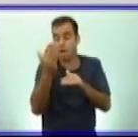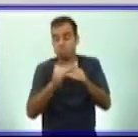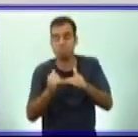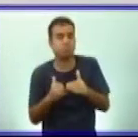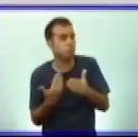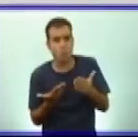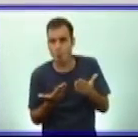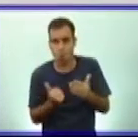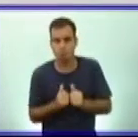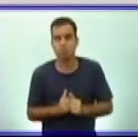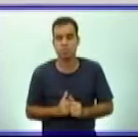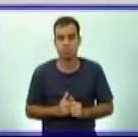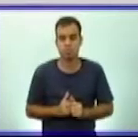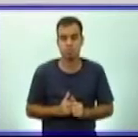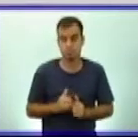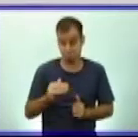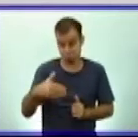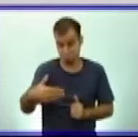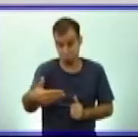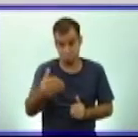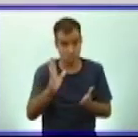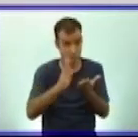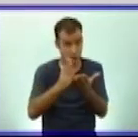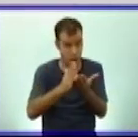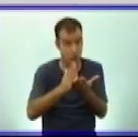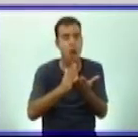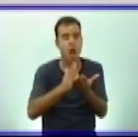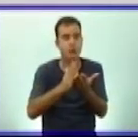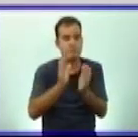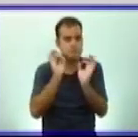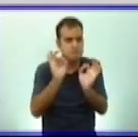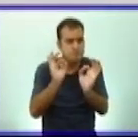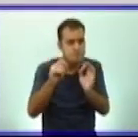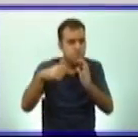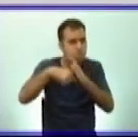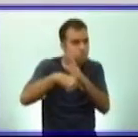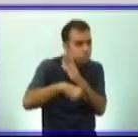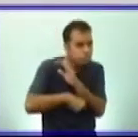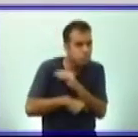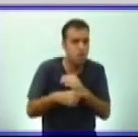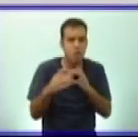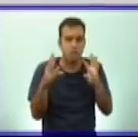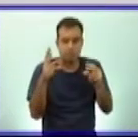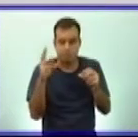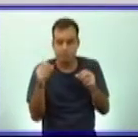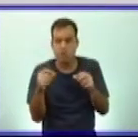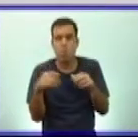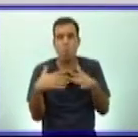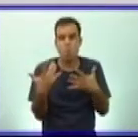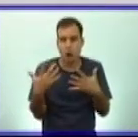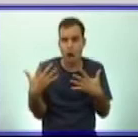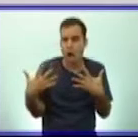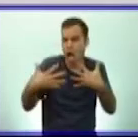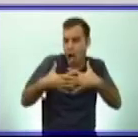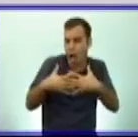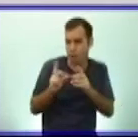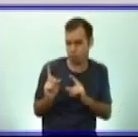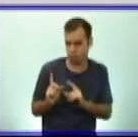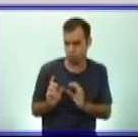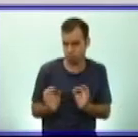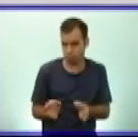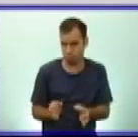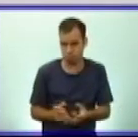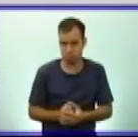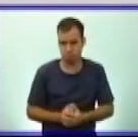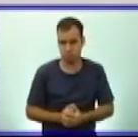Luego, en las próximas clases iremos precisando cuáles y qué valores corresponden a estos desfasajes para que el